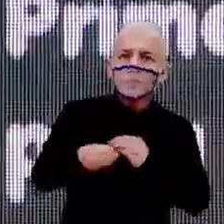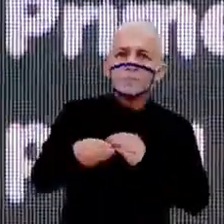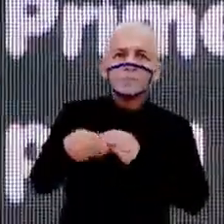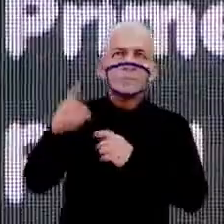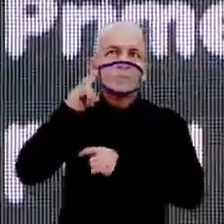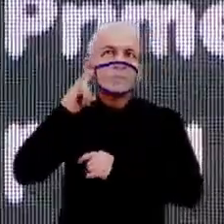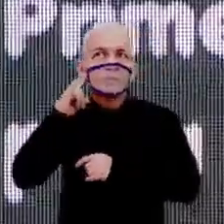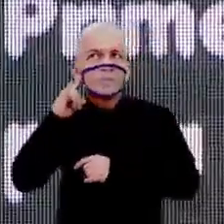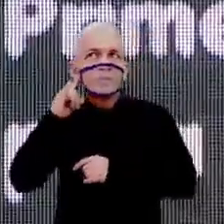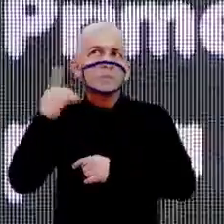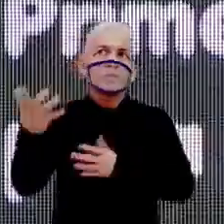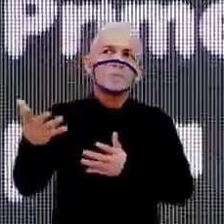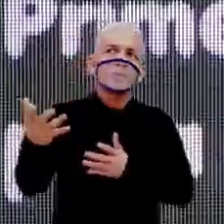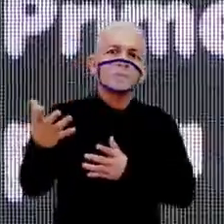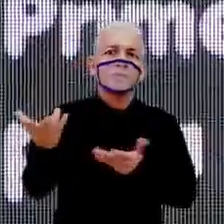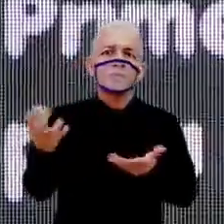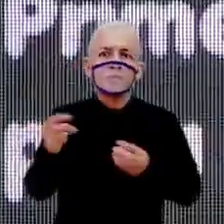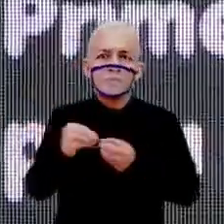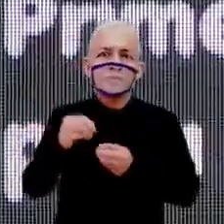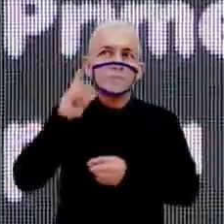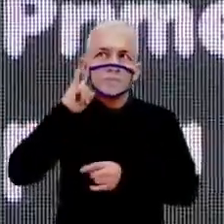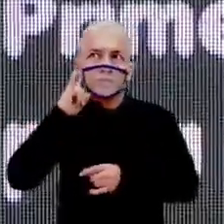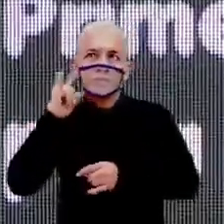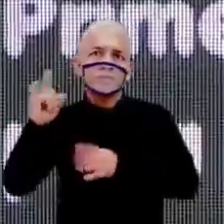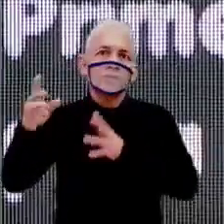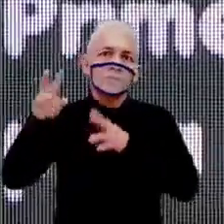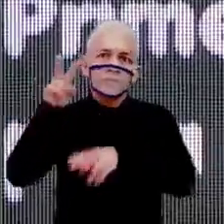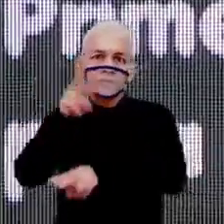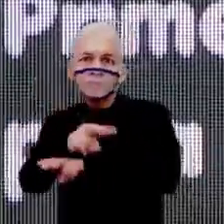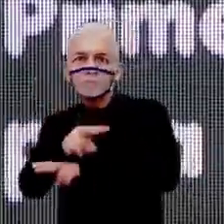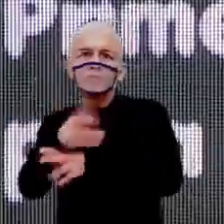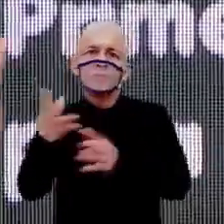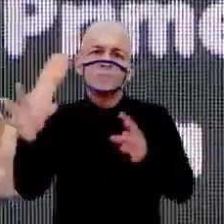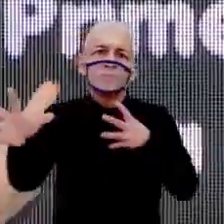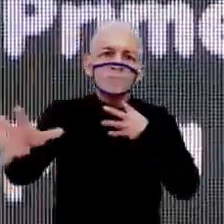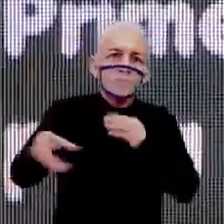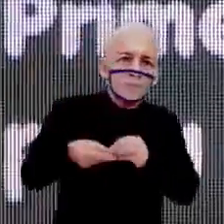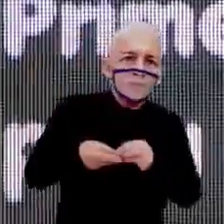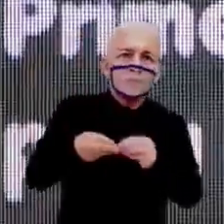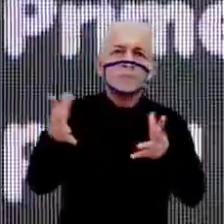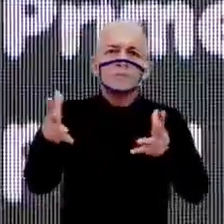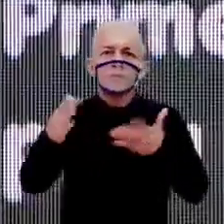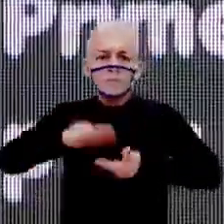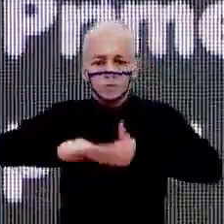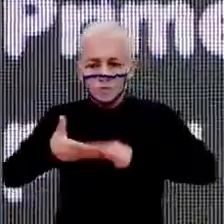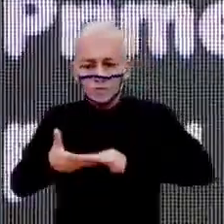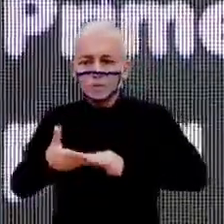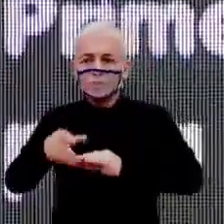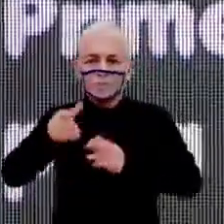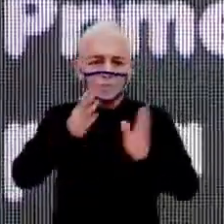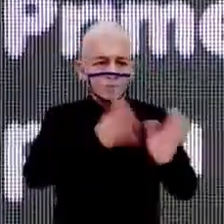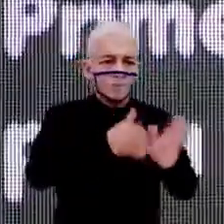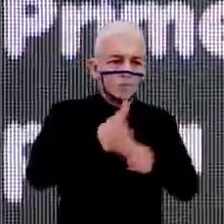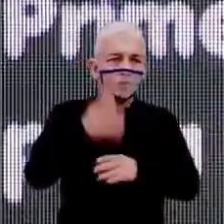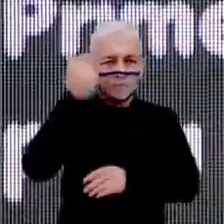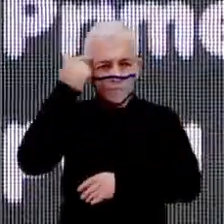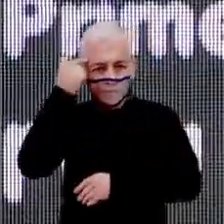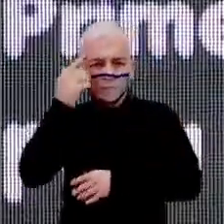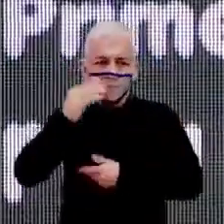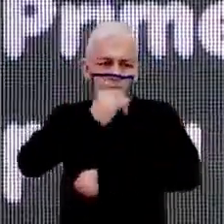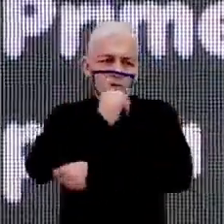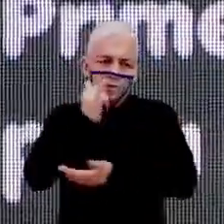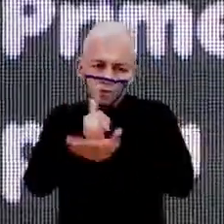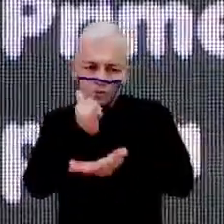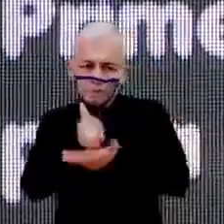sistemas de, digamos, de alarmas. Creamos comunidad porque cada una de esas vías las construimos creando